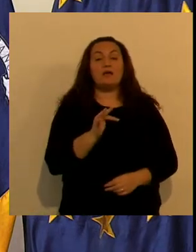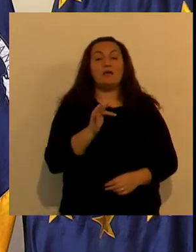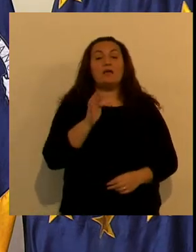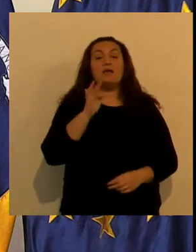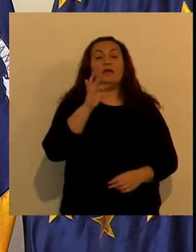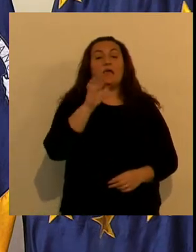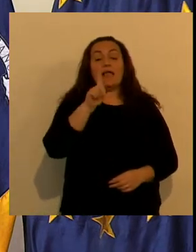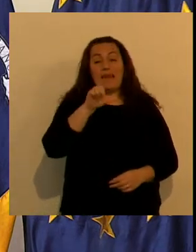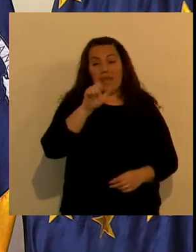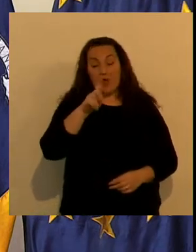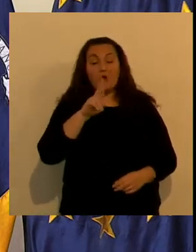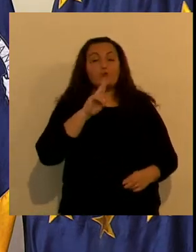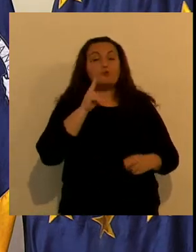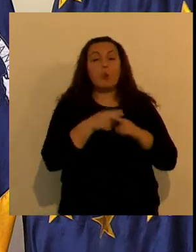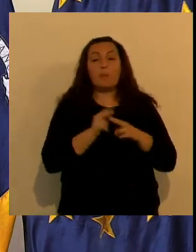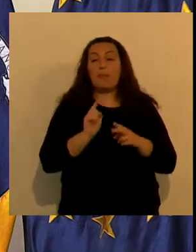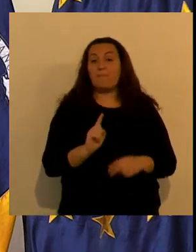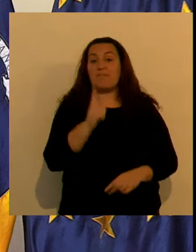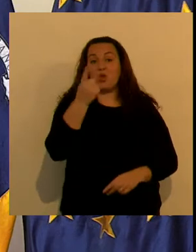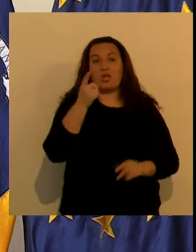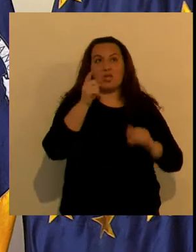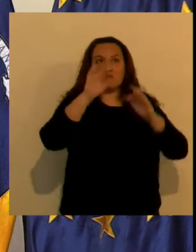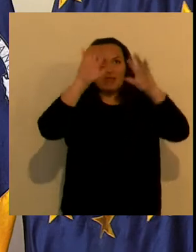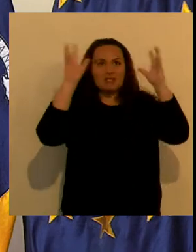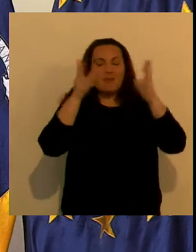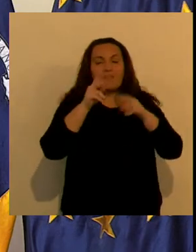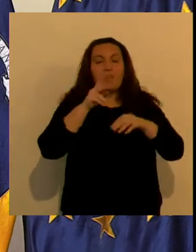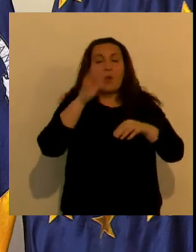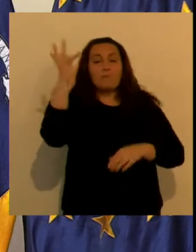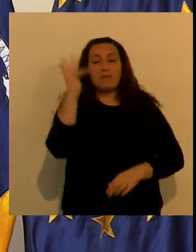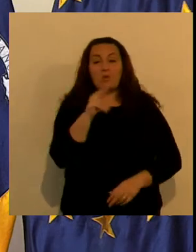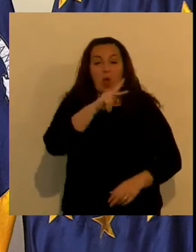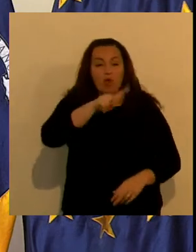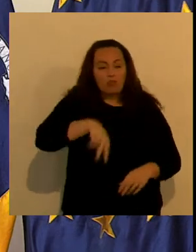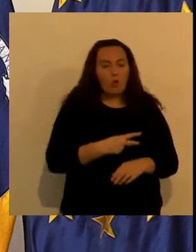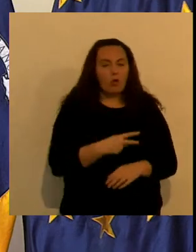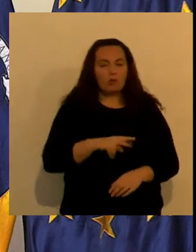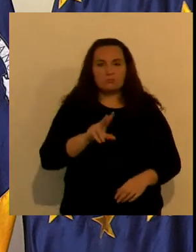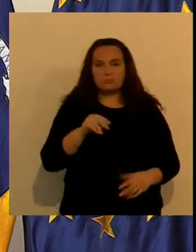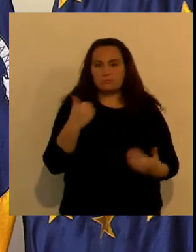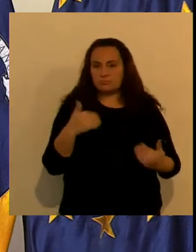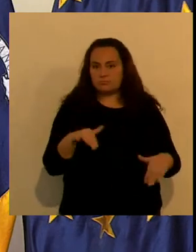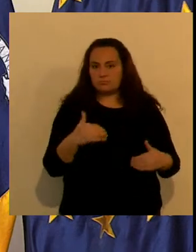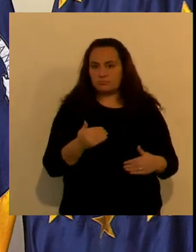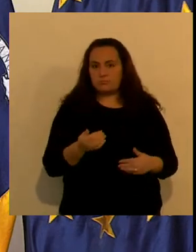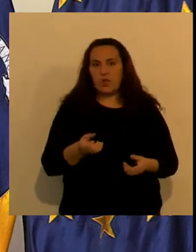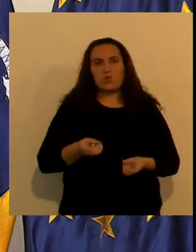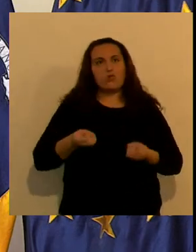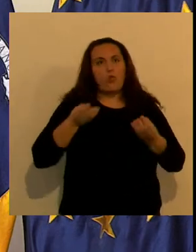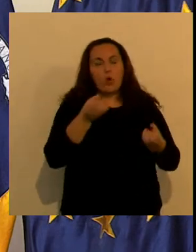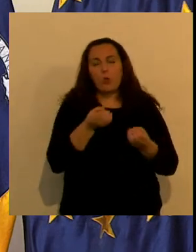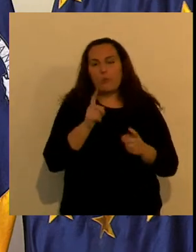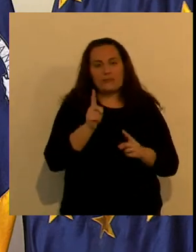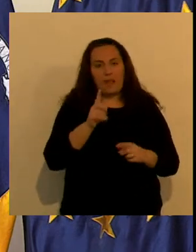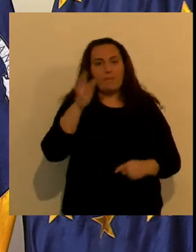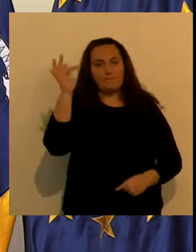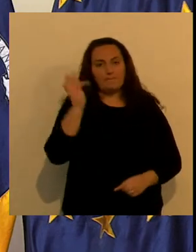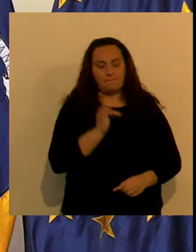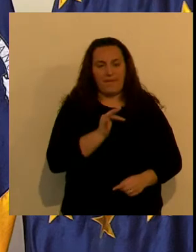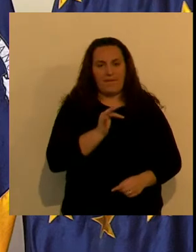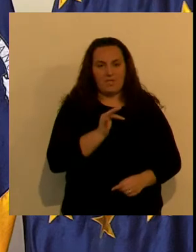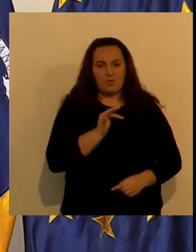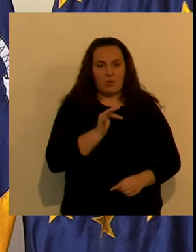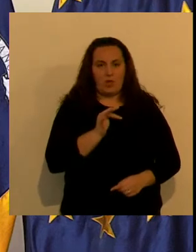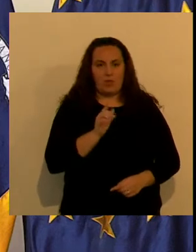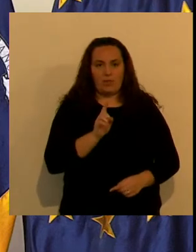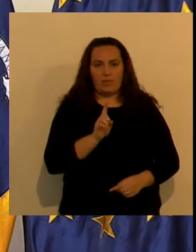Pioneros del Espacio. Es una película de 2 horas, impresionante película, no es un documental. Es película de su primera